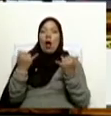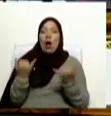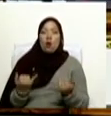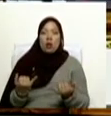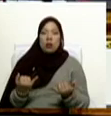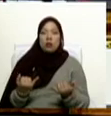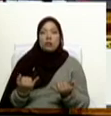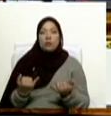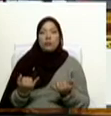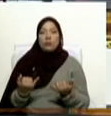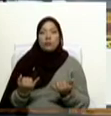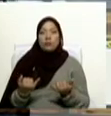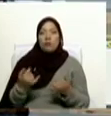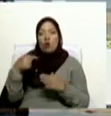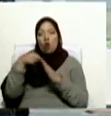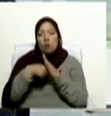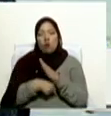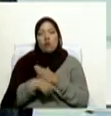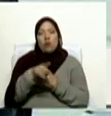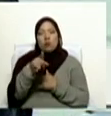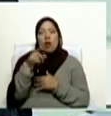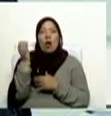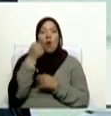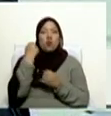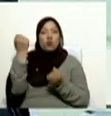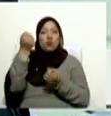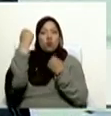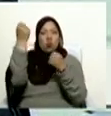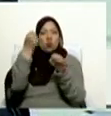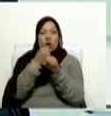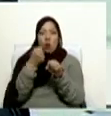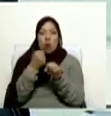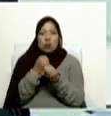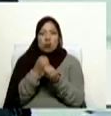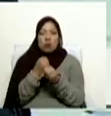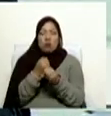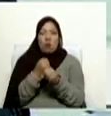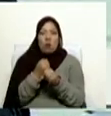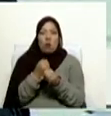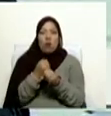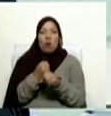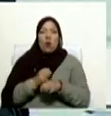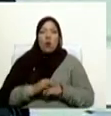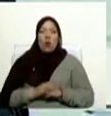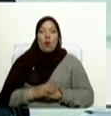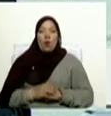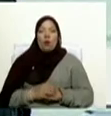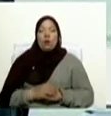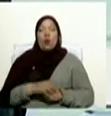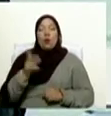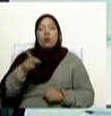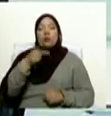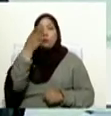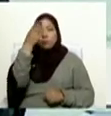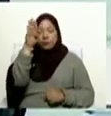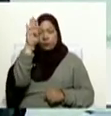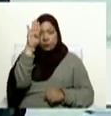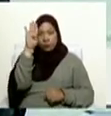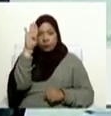momento de profundizar esta lucha y no tengo ninguna